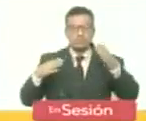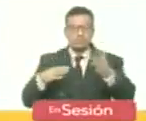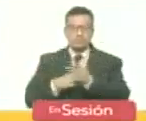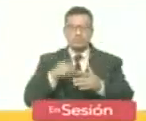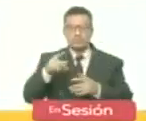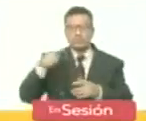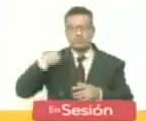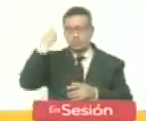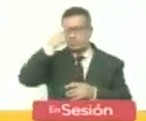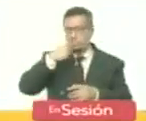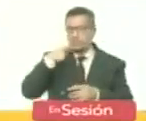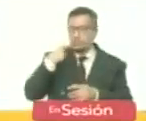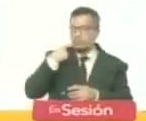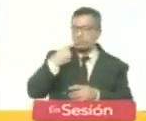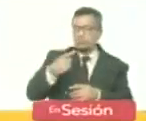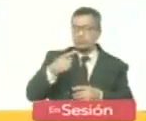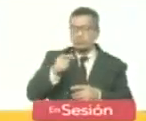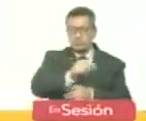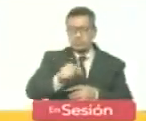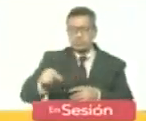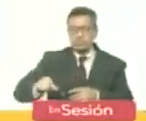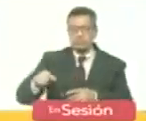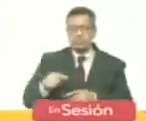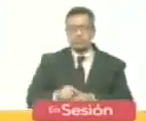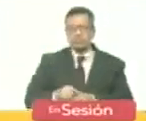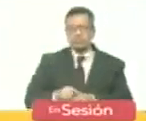Yo veo rostros de personas que